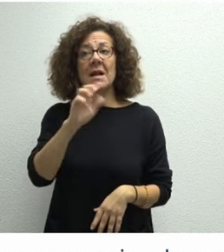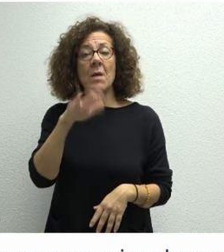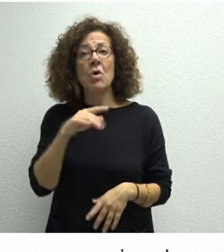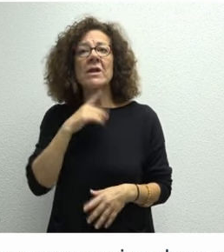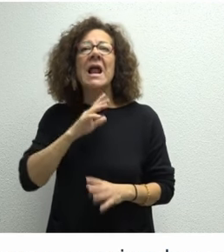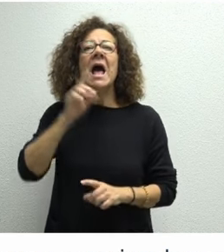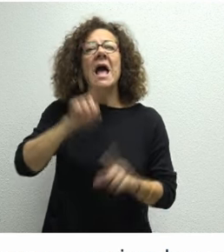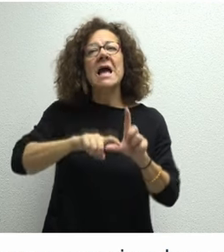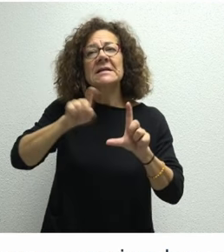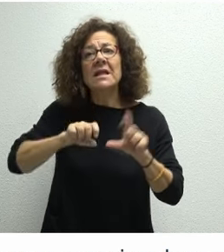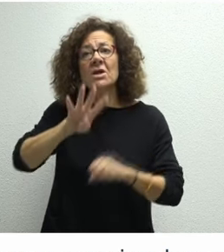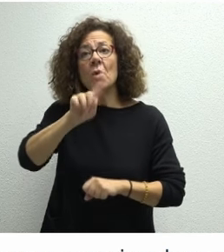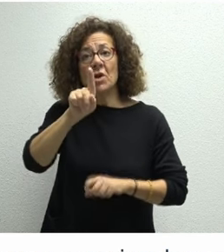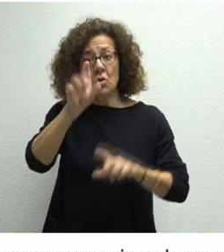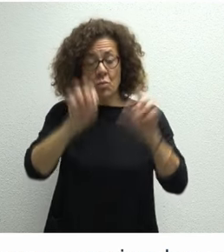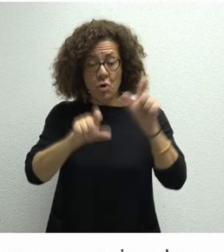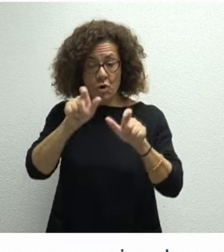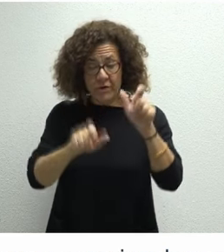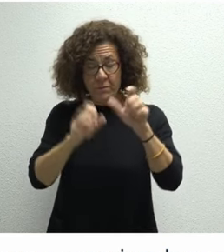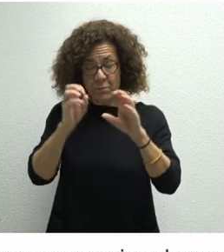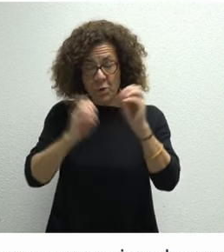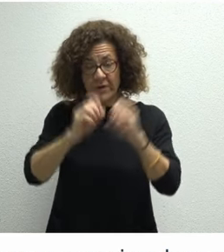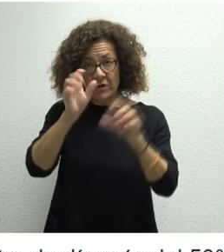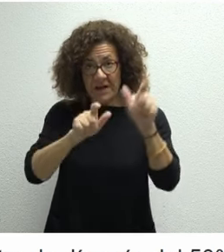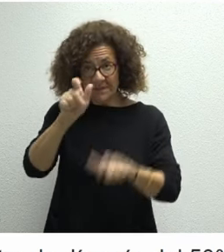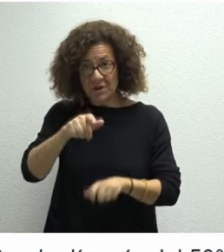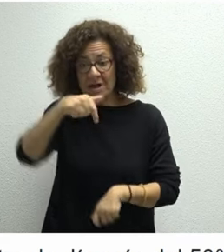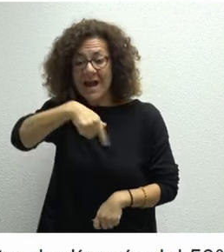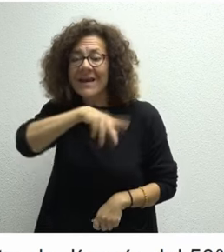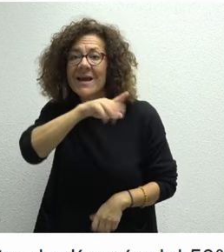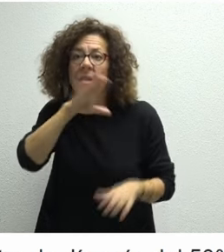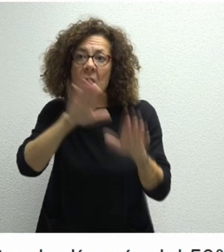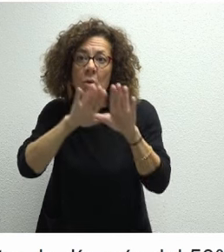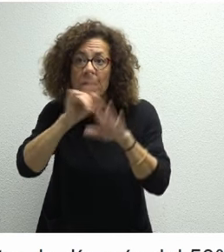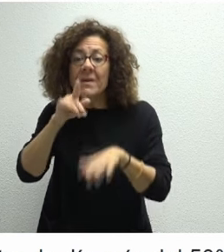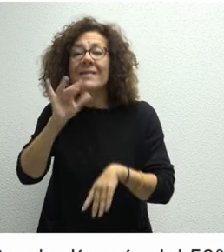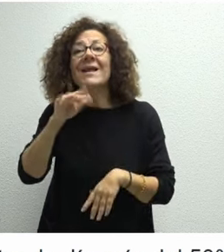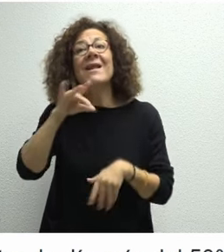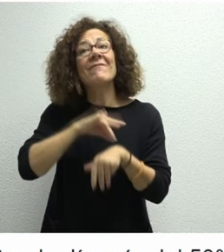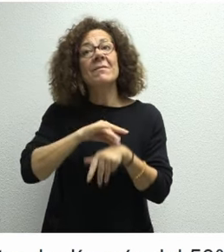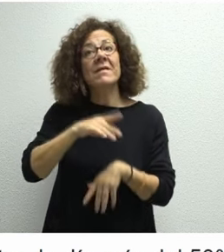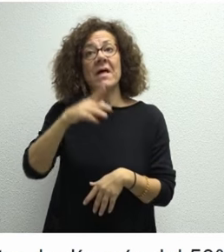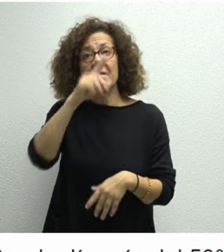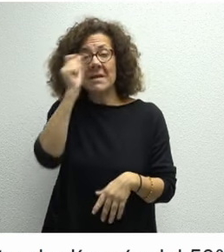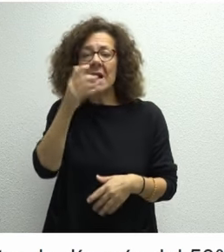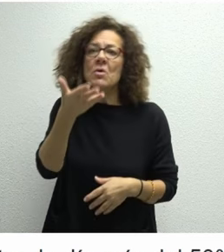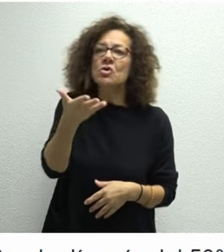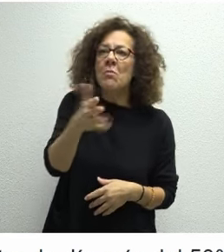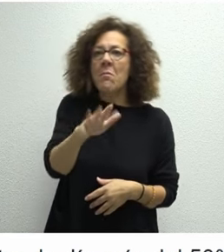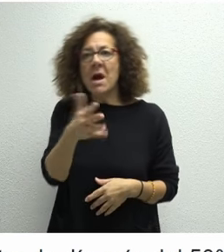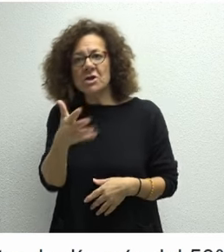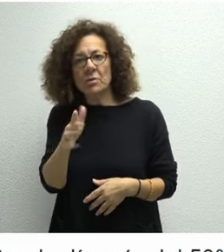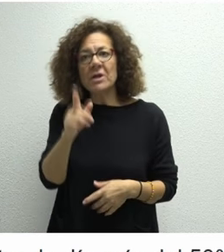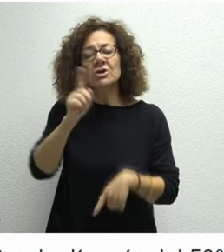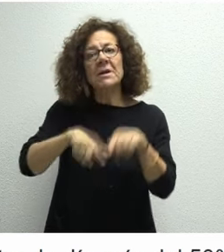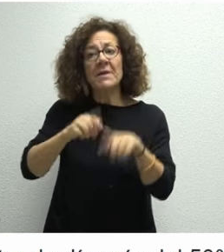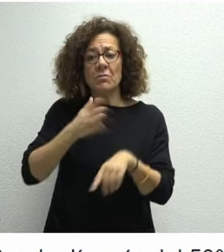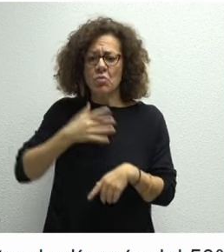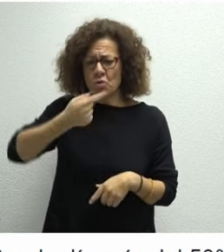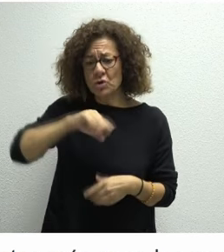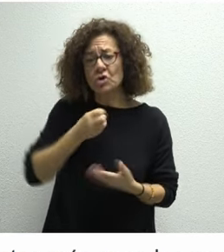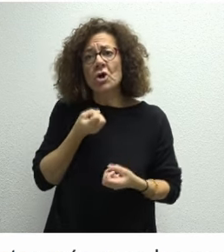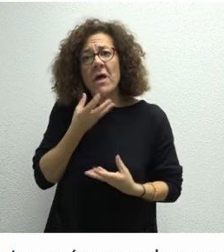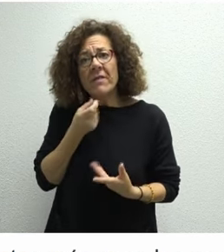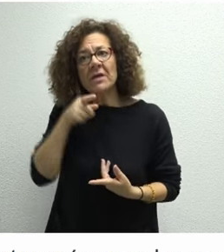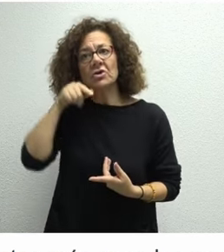estadística el 41 por de las personas en la comunidad de Madrid presentarían enfermedad mental Pues más o menos más o menos según nuestros datos